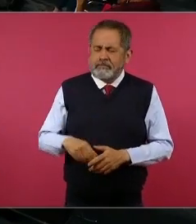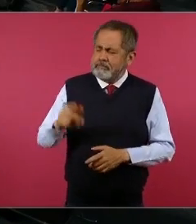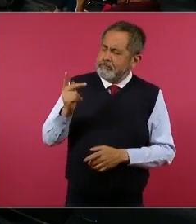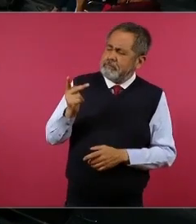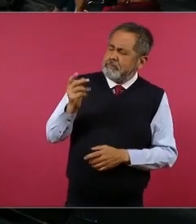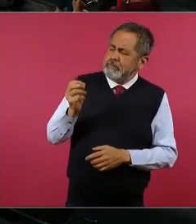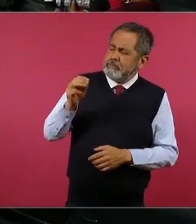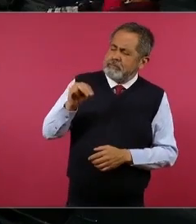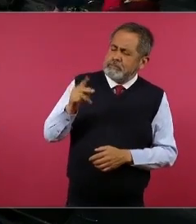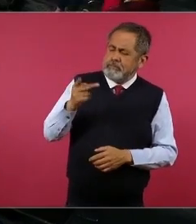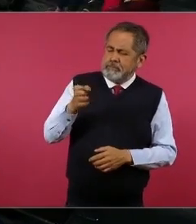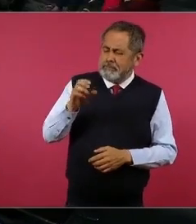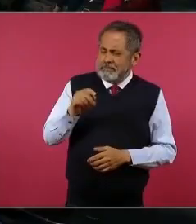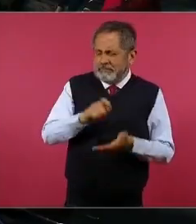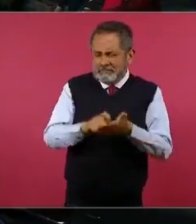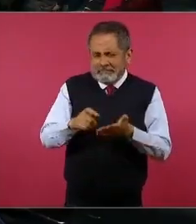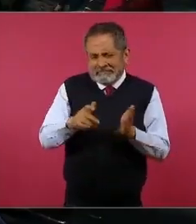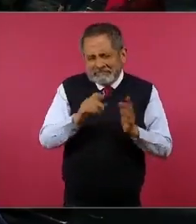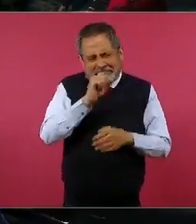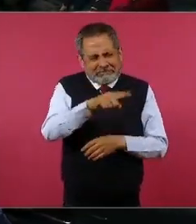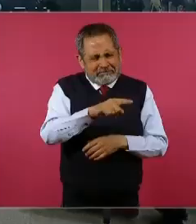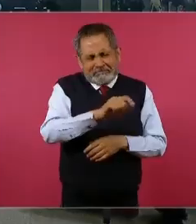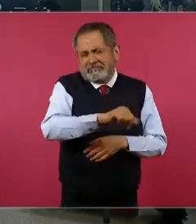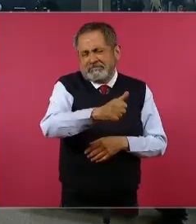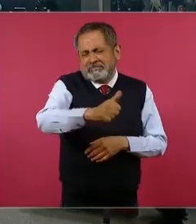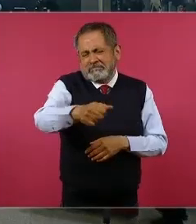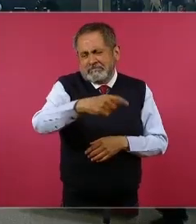Pompeo y otros.